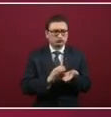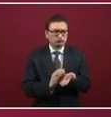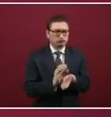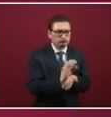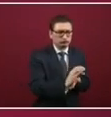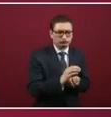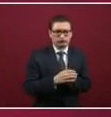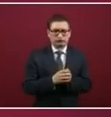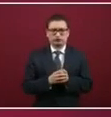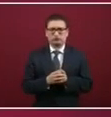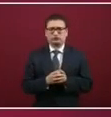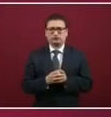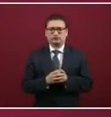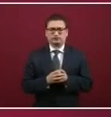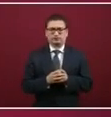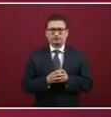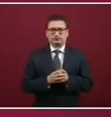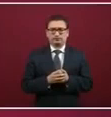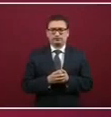a los